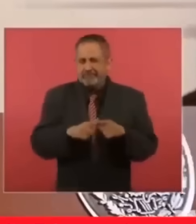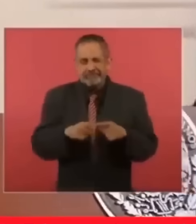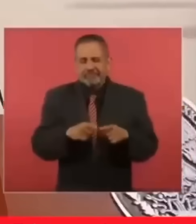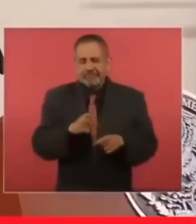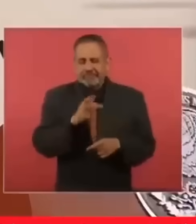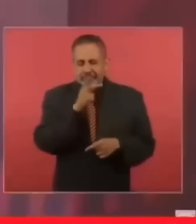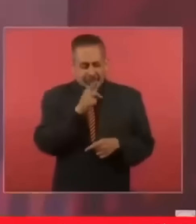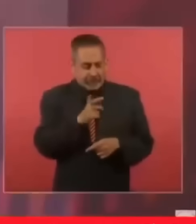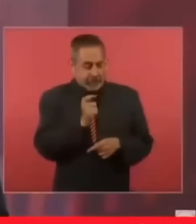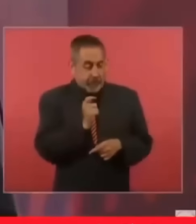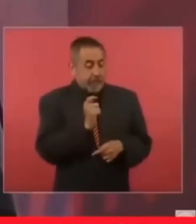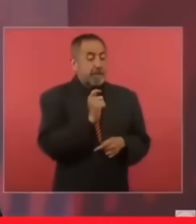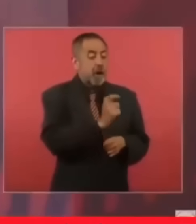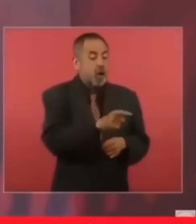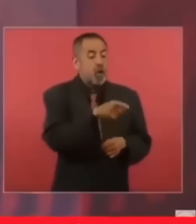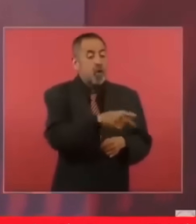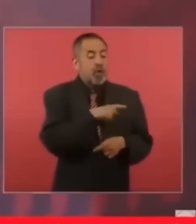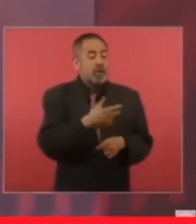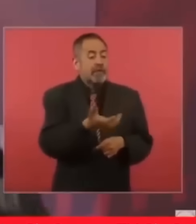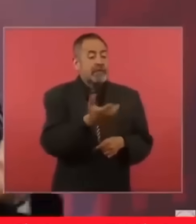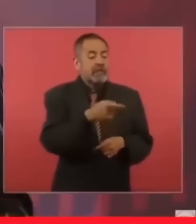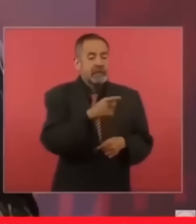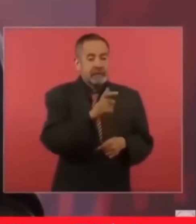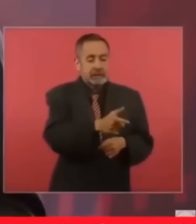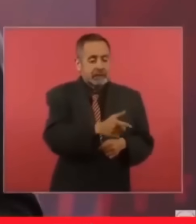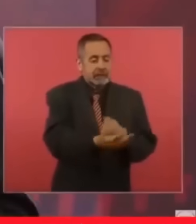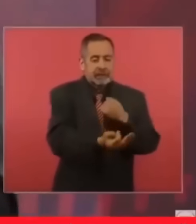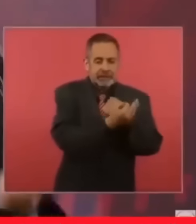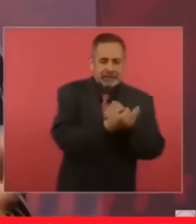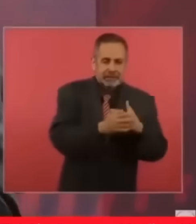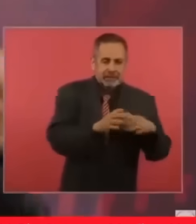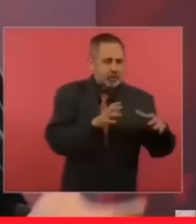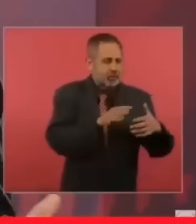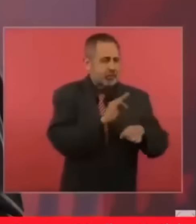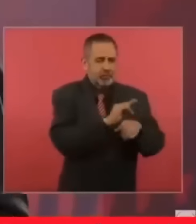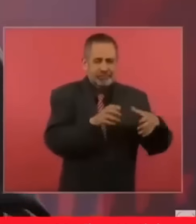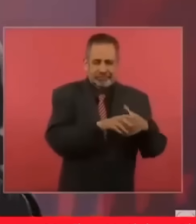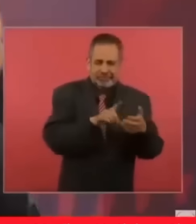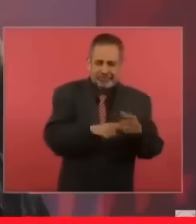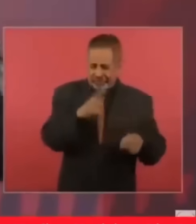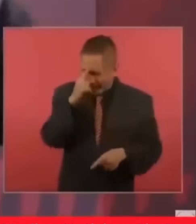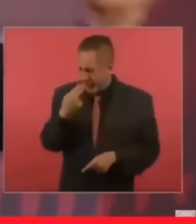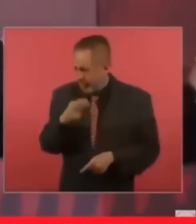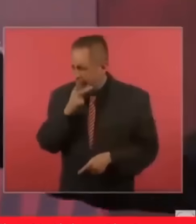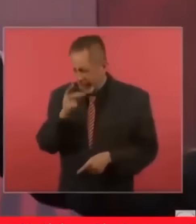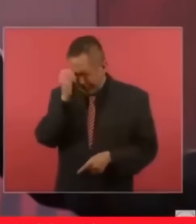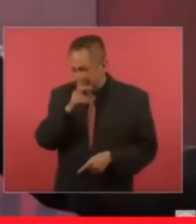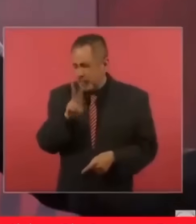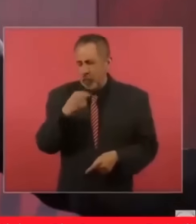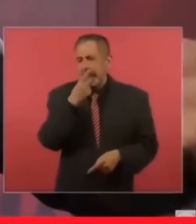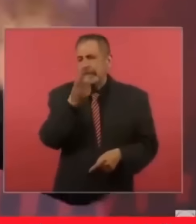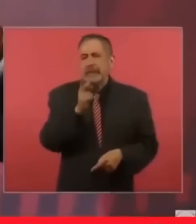hacer algo que protege a un grupo de interés creado. Tiene un nombre, pero no lo voy a